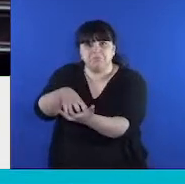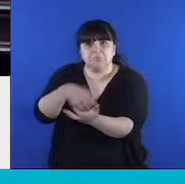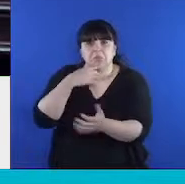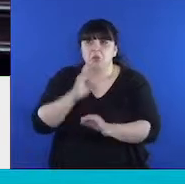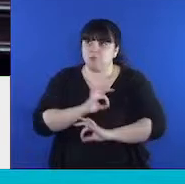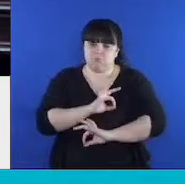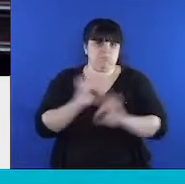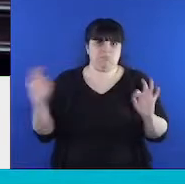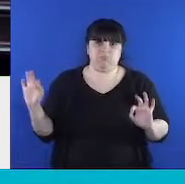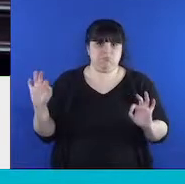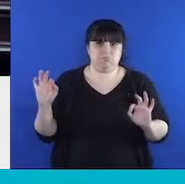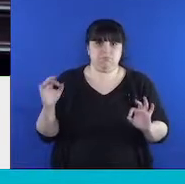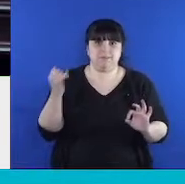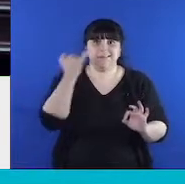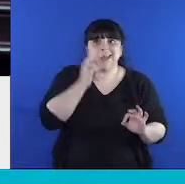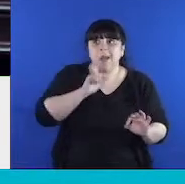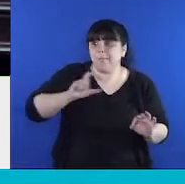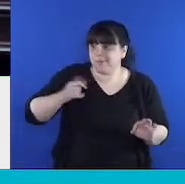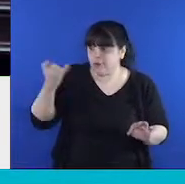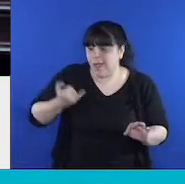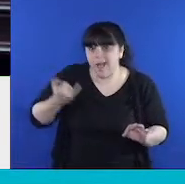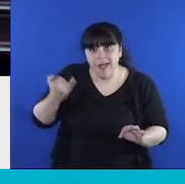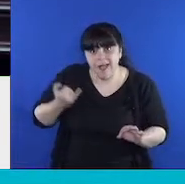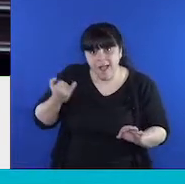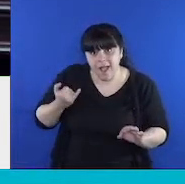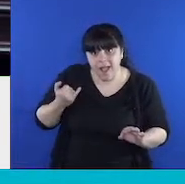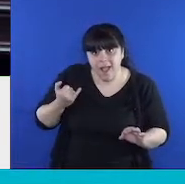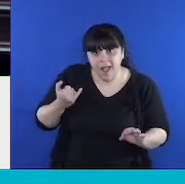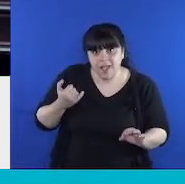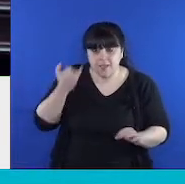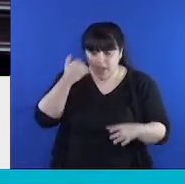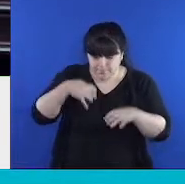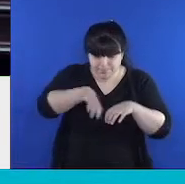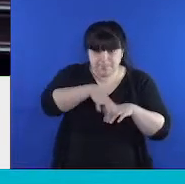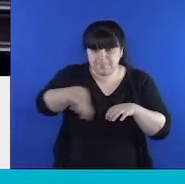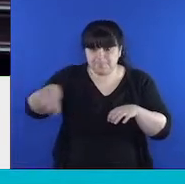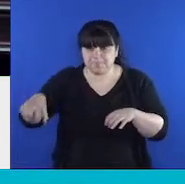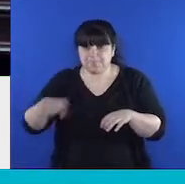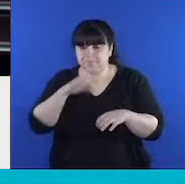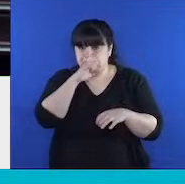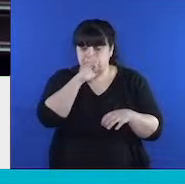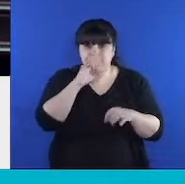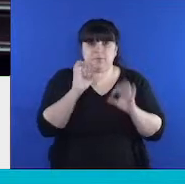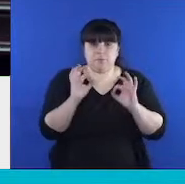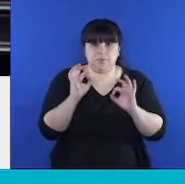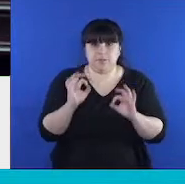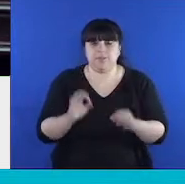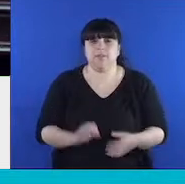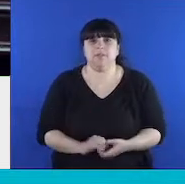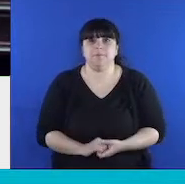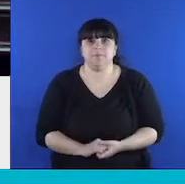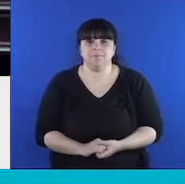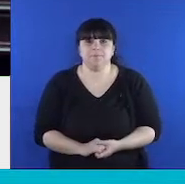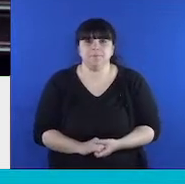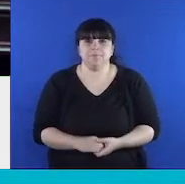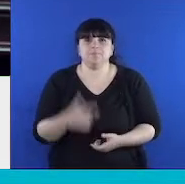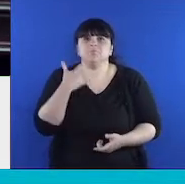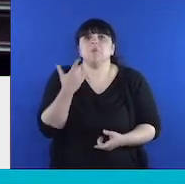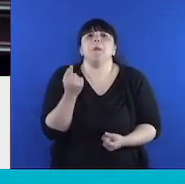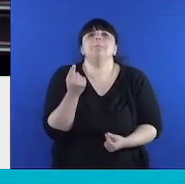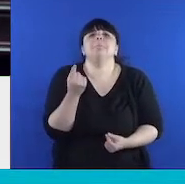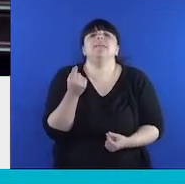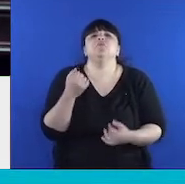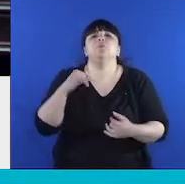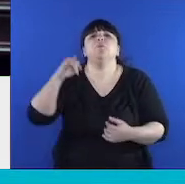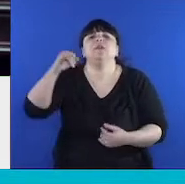que ya había afectado a las áreas correspondientes era suficiente. Le preguntamos qué presupuesto se le iba a adjudicar a esta